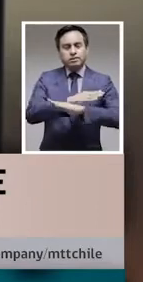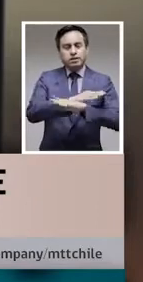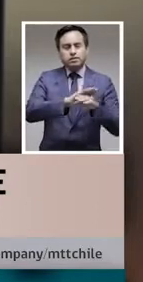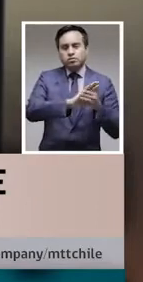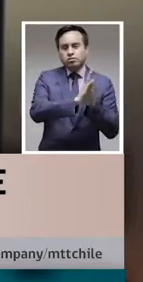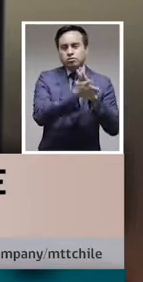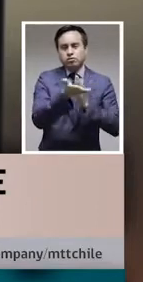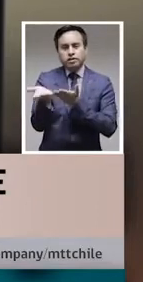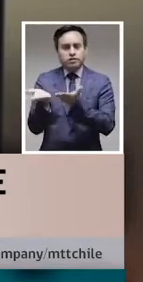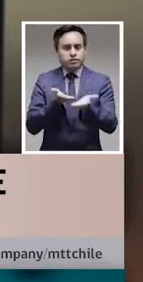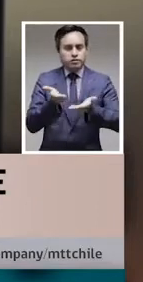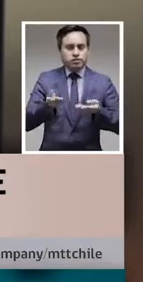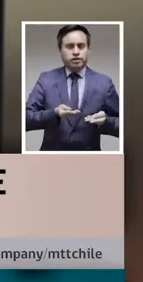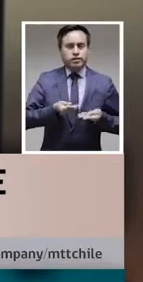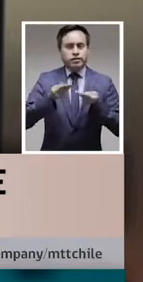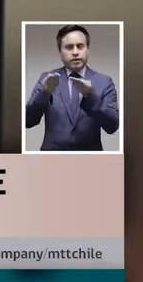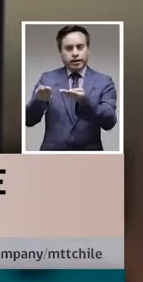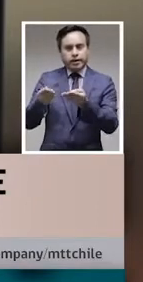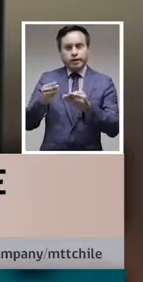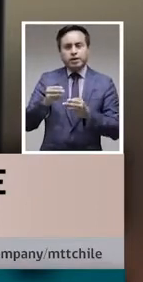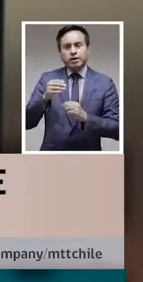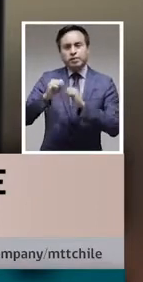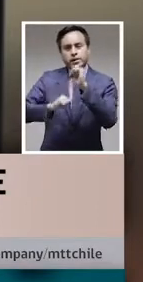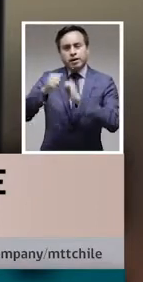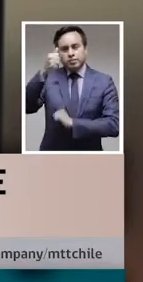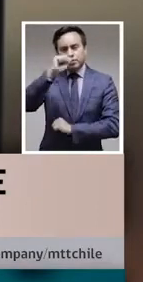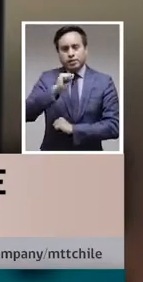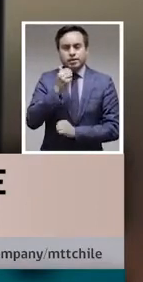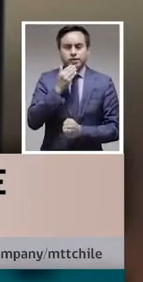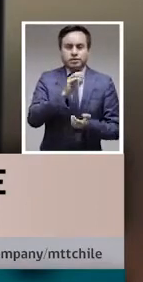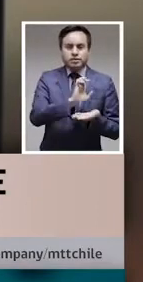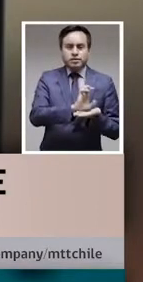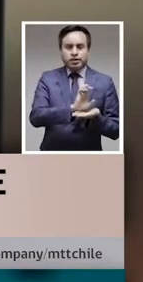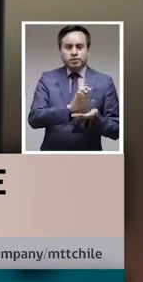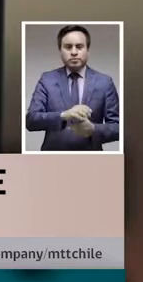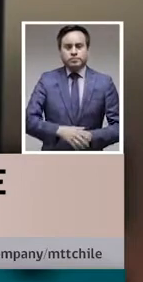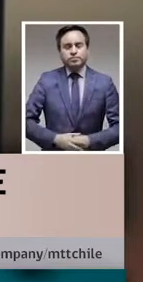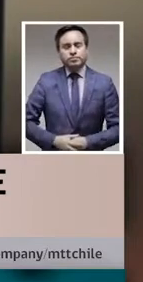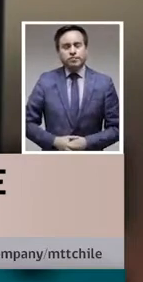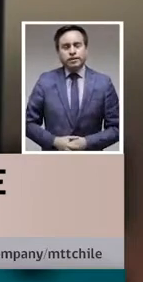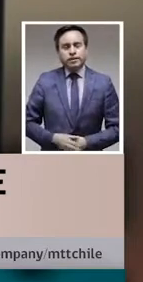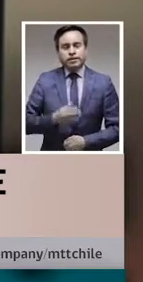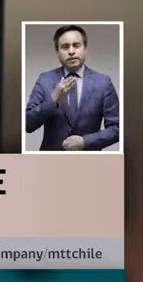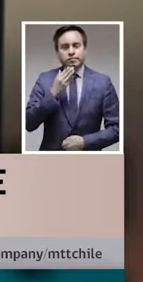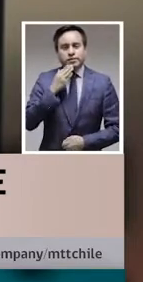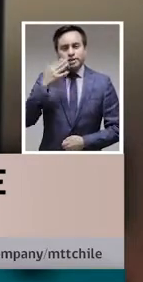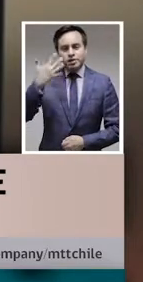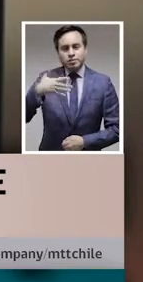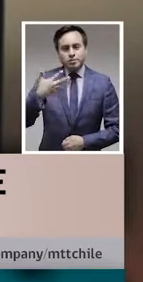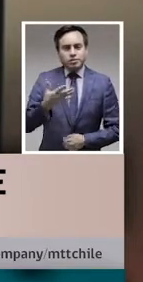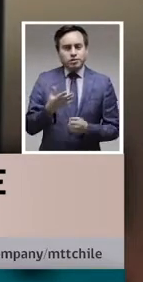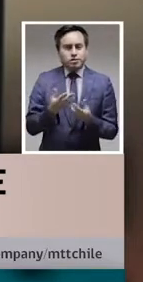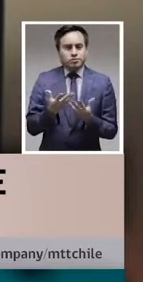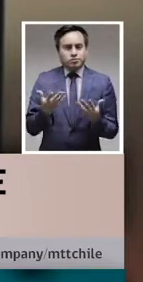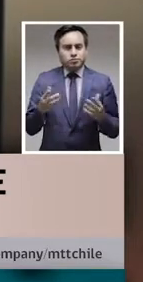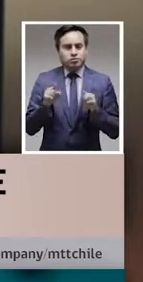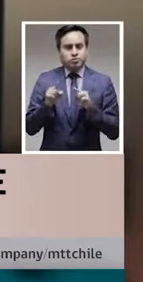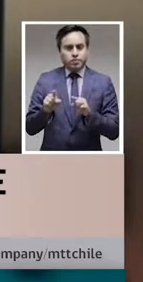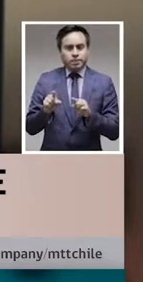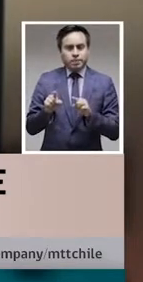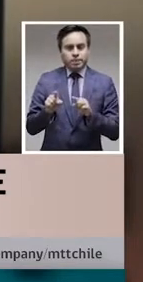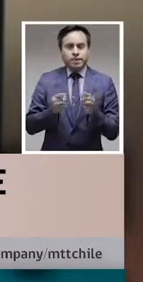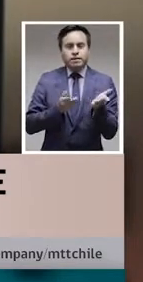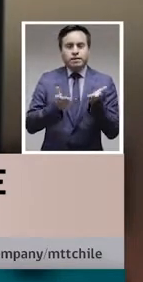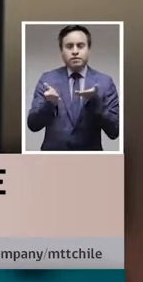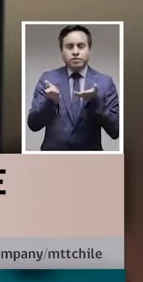en todos los servicios que entrega el mundo privado y también el Estado. También nos importa mucho que